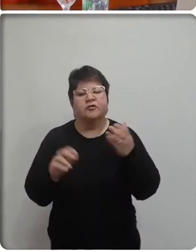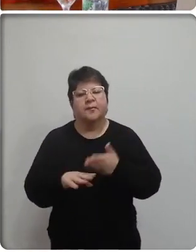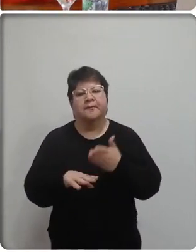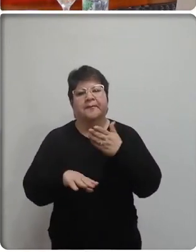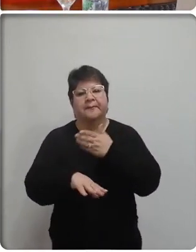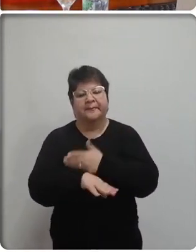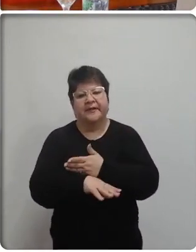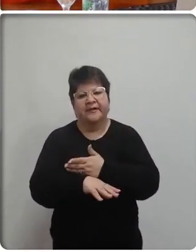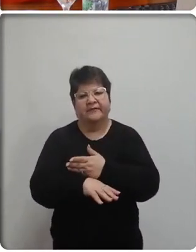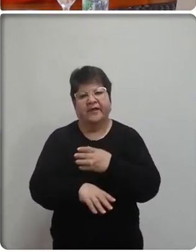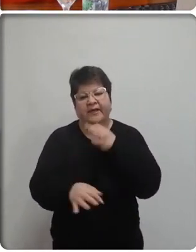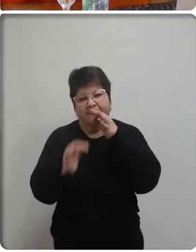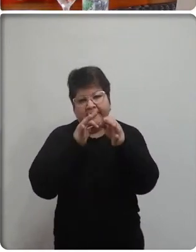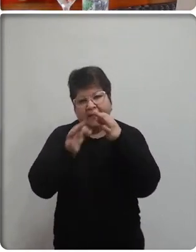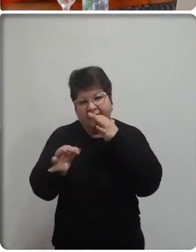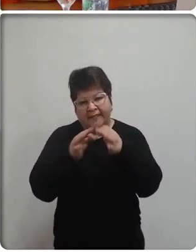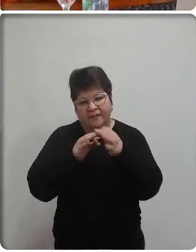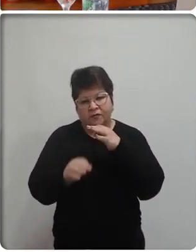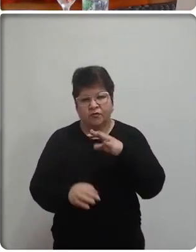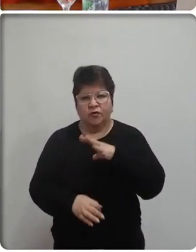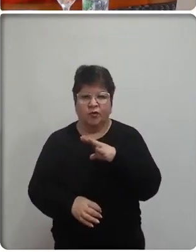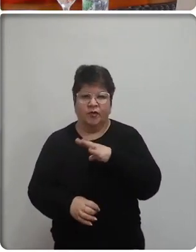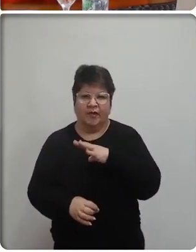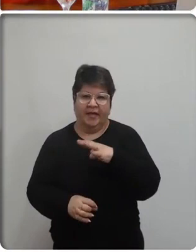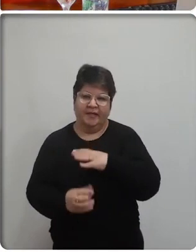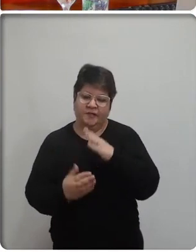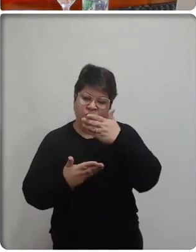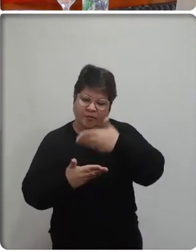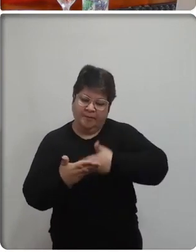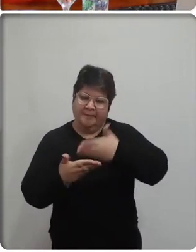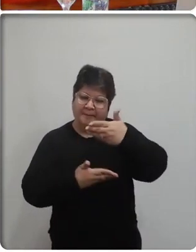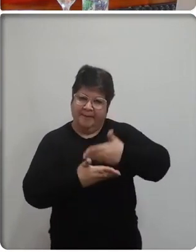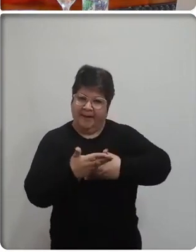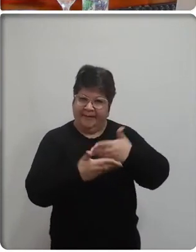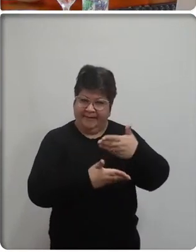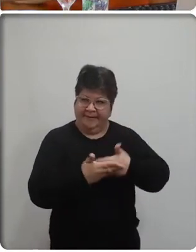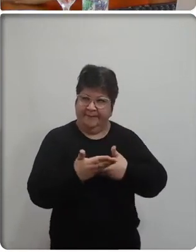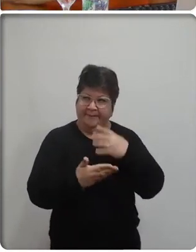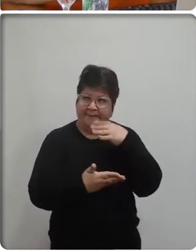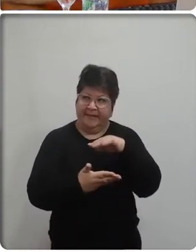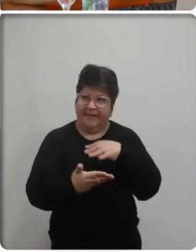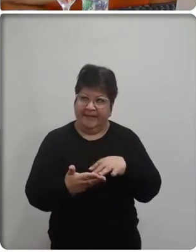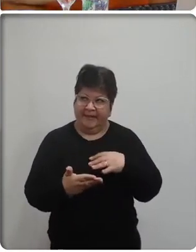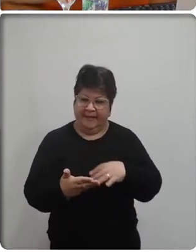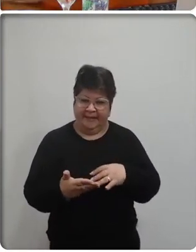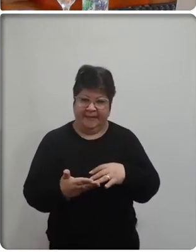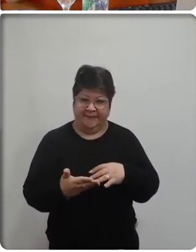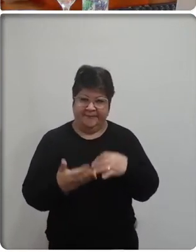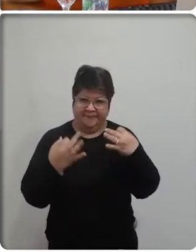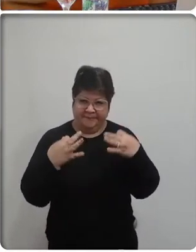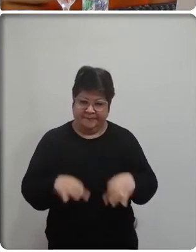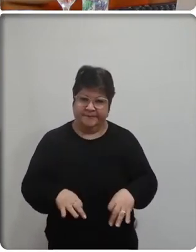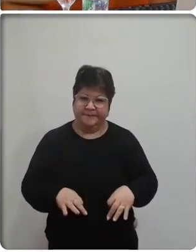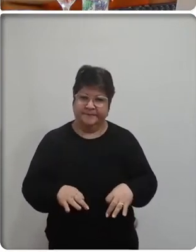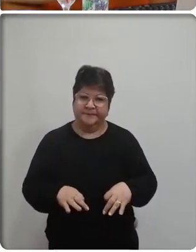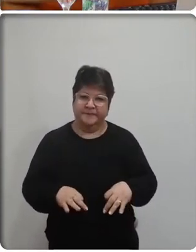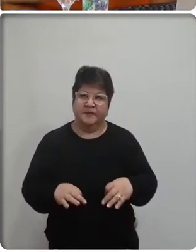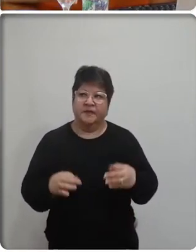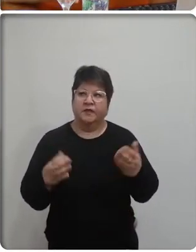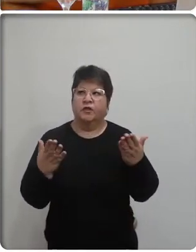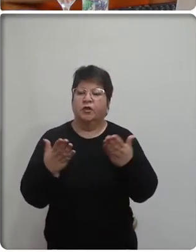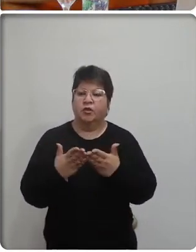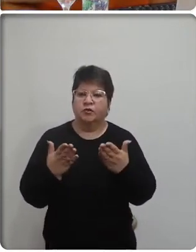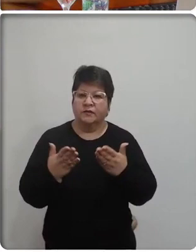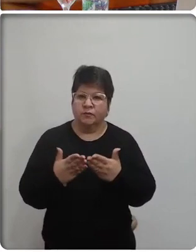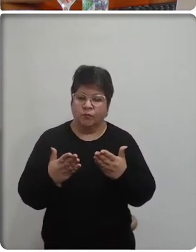su explicación, es casi que 2 páginas que hay que leer en forma concreta, que me voy un poco de tema. Los estudios y procedimientos de